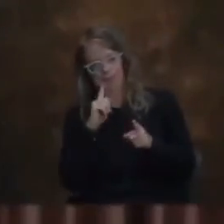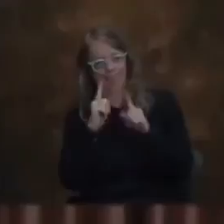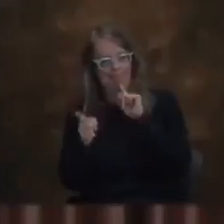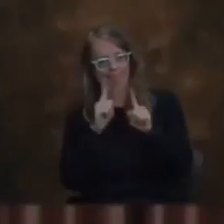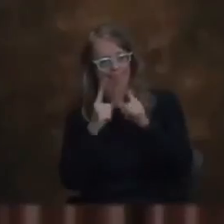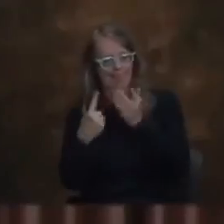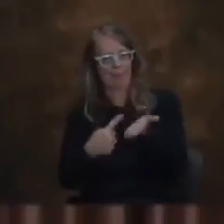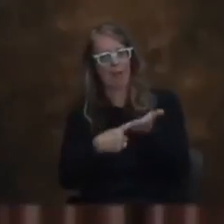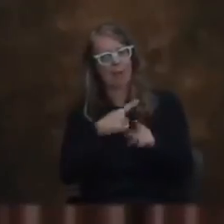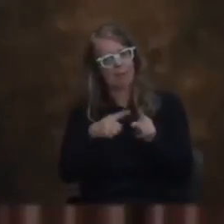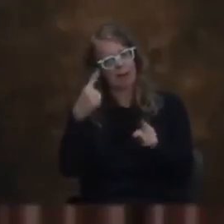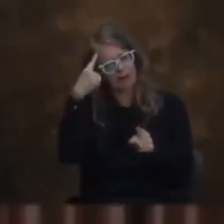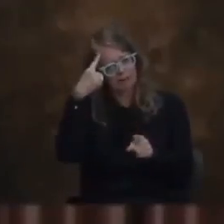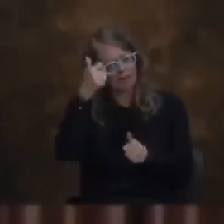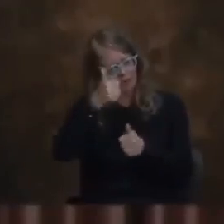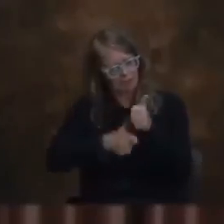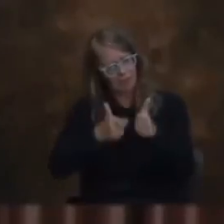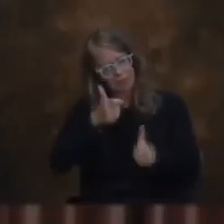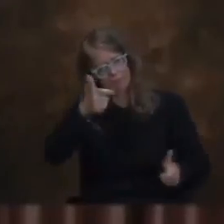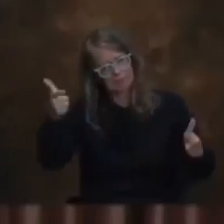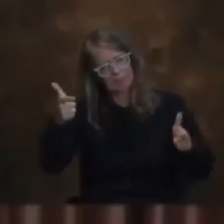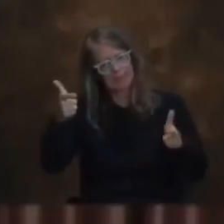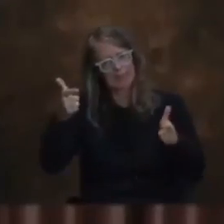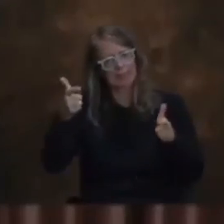tienen una responsabilidad